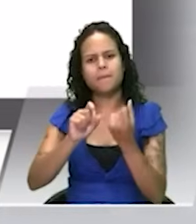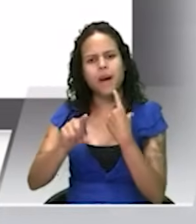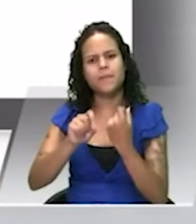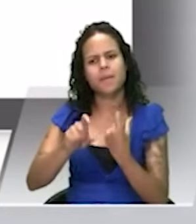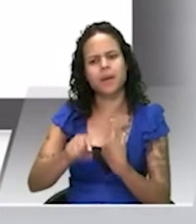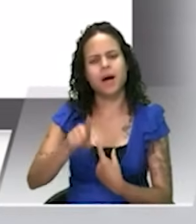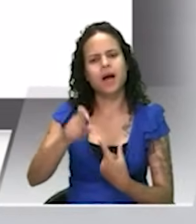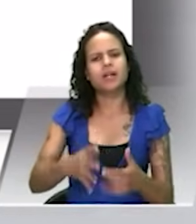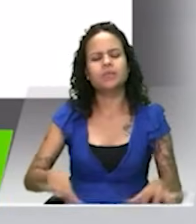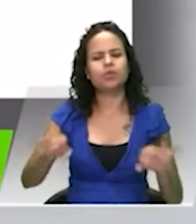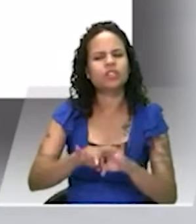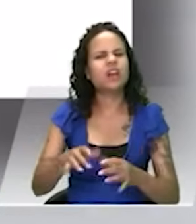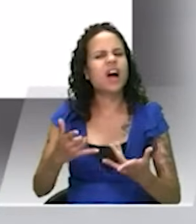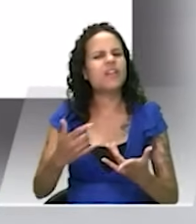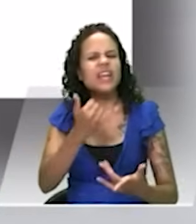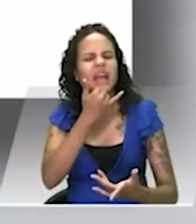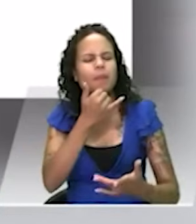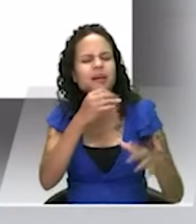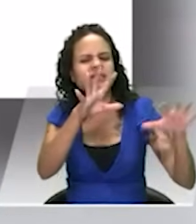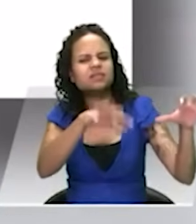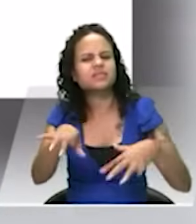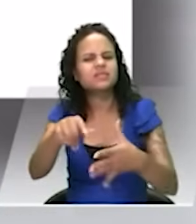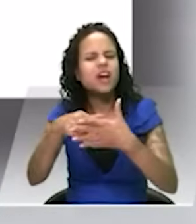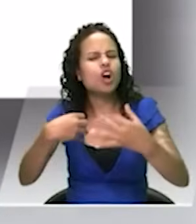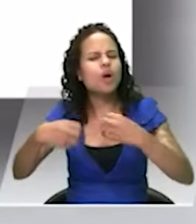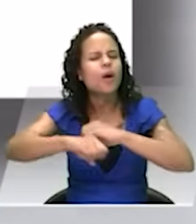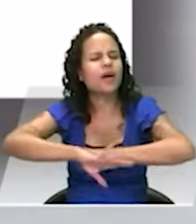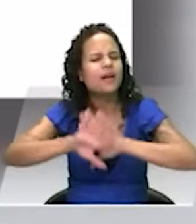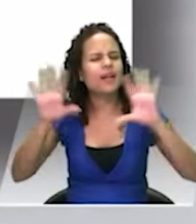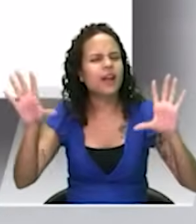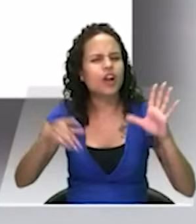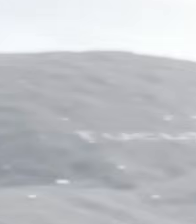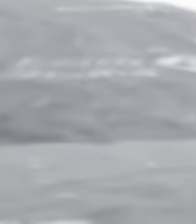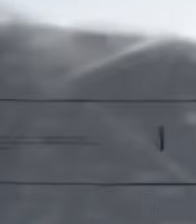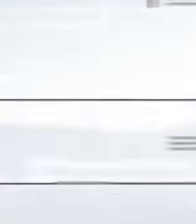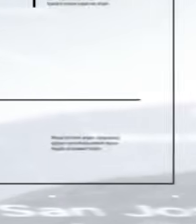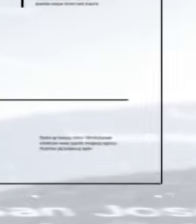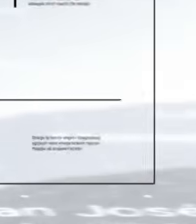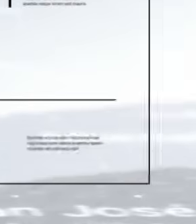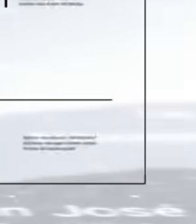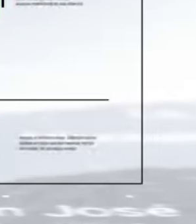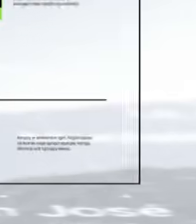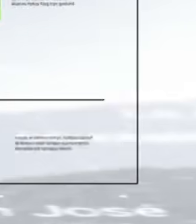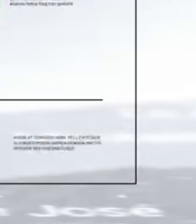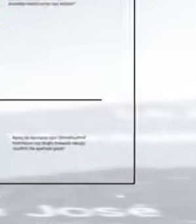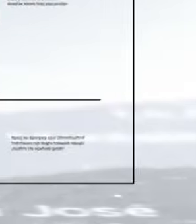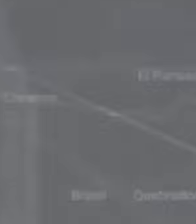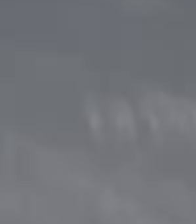esclarecimiento de los hechos y realizar la respectiva judicialización.